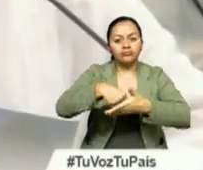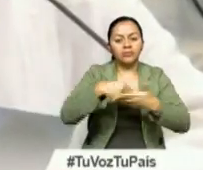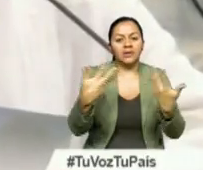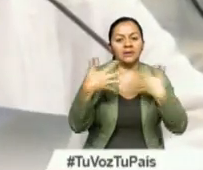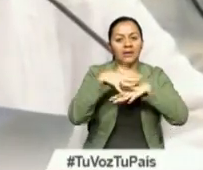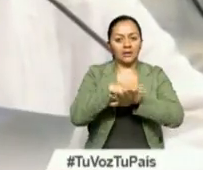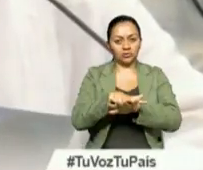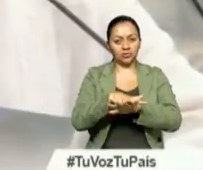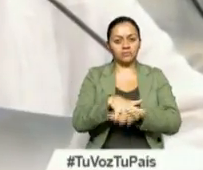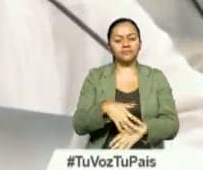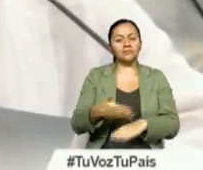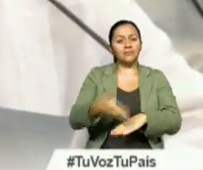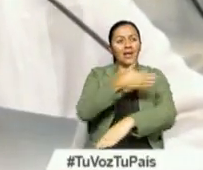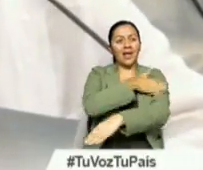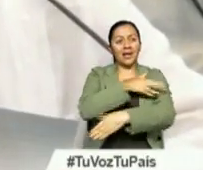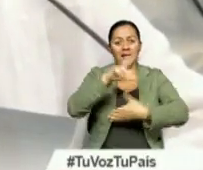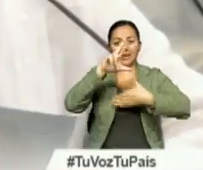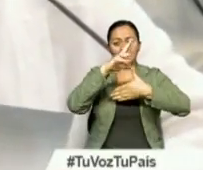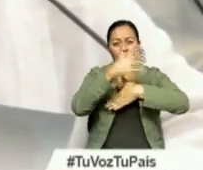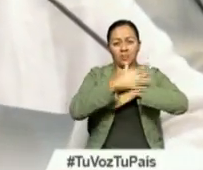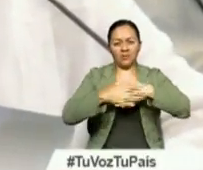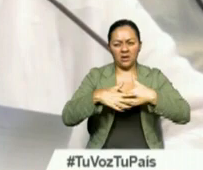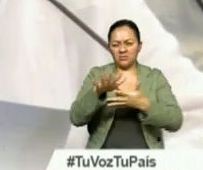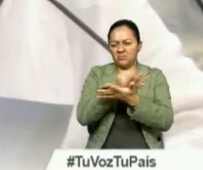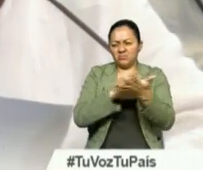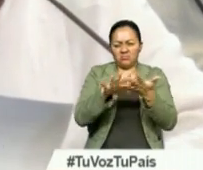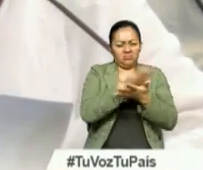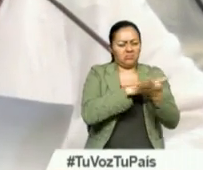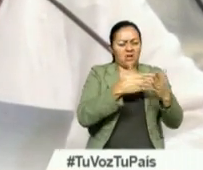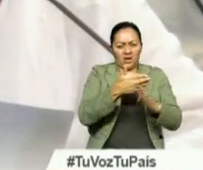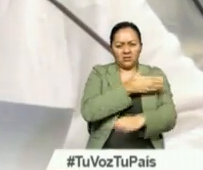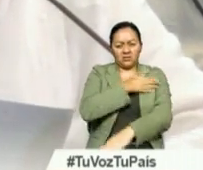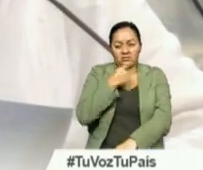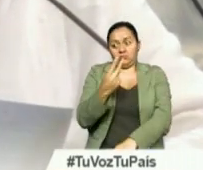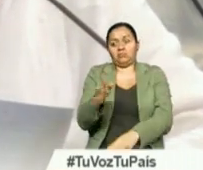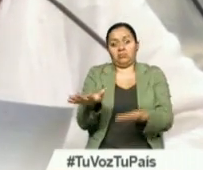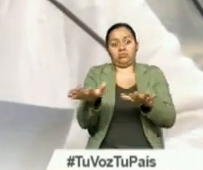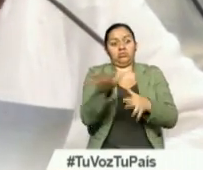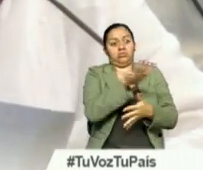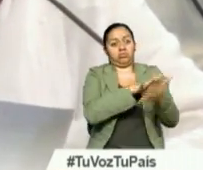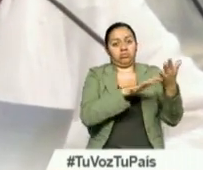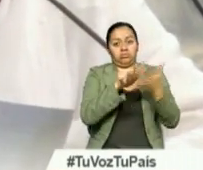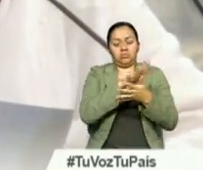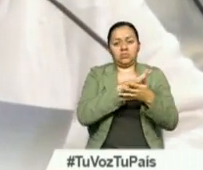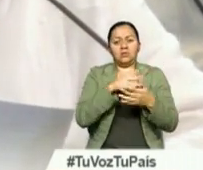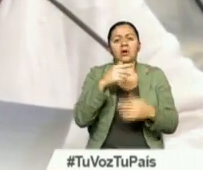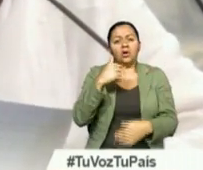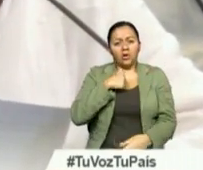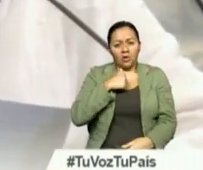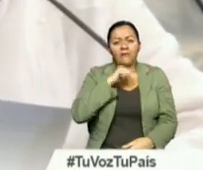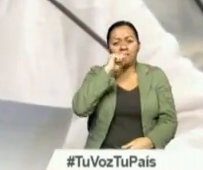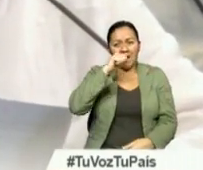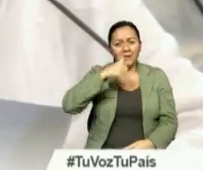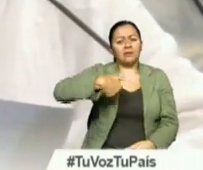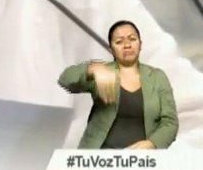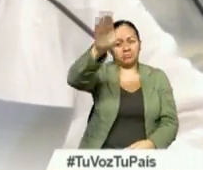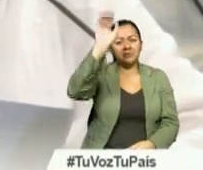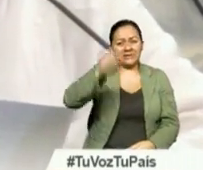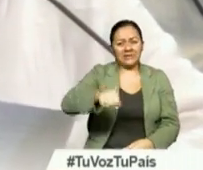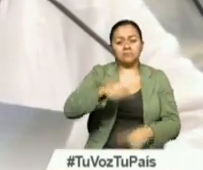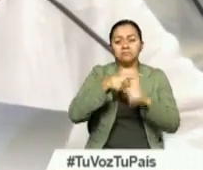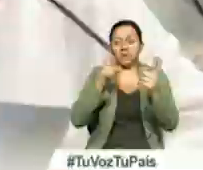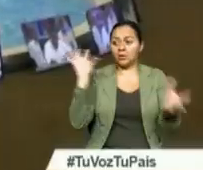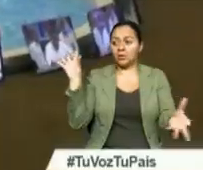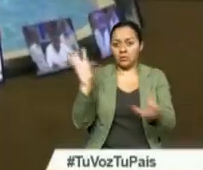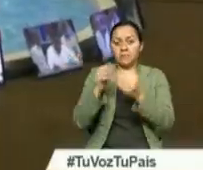10 años encontré una Latinoamérica destrozada por el neoliberalismo y aunque falta mucho por hacer, nunca se ha hecho tanto